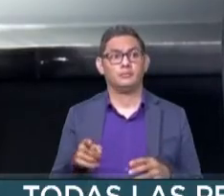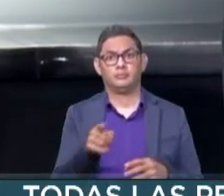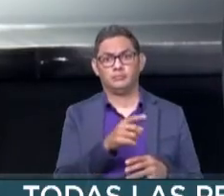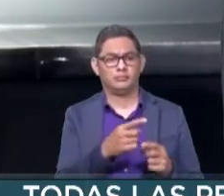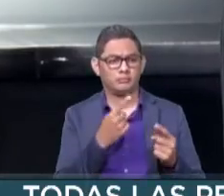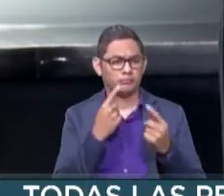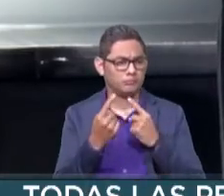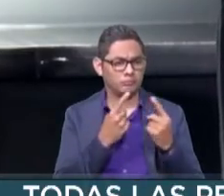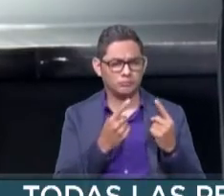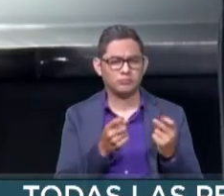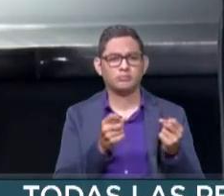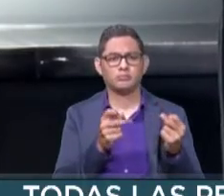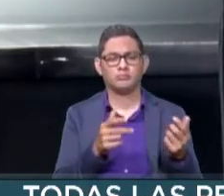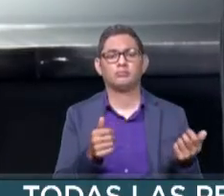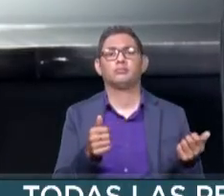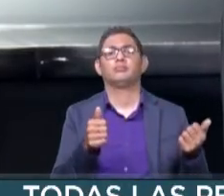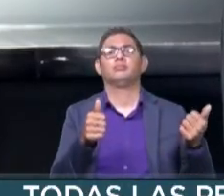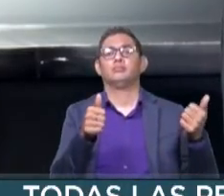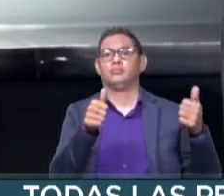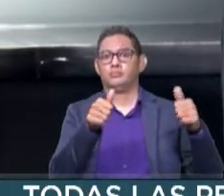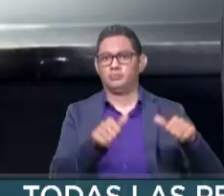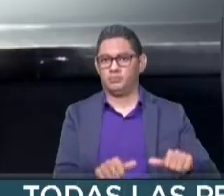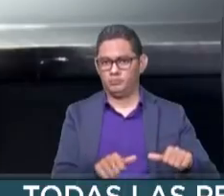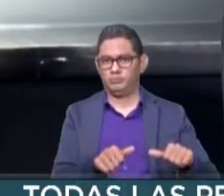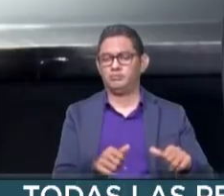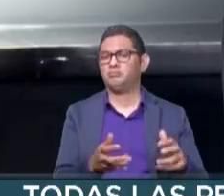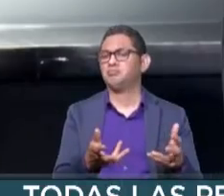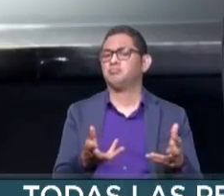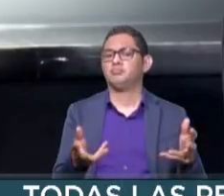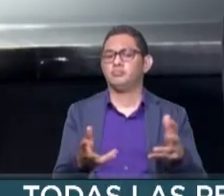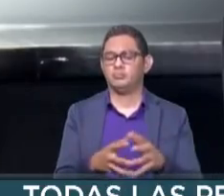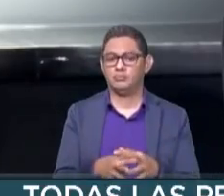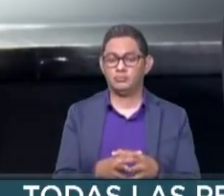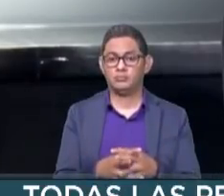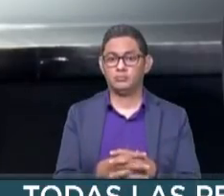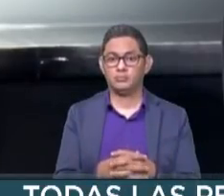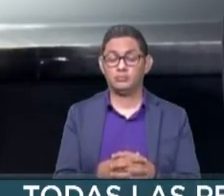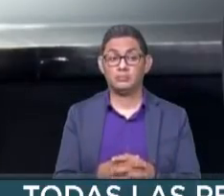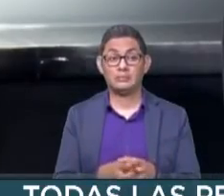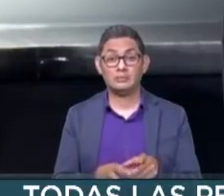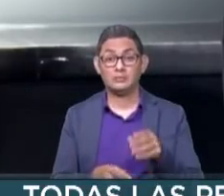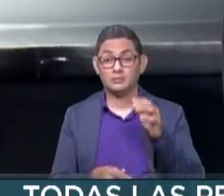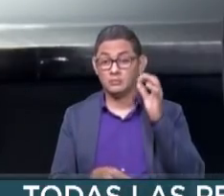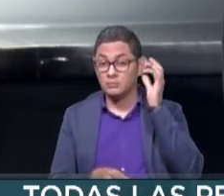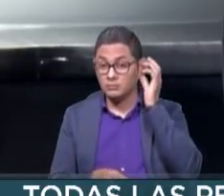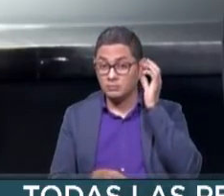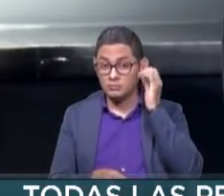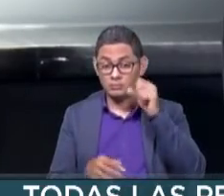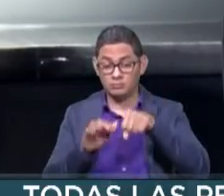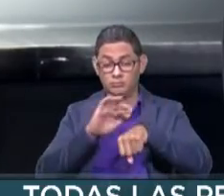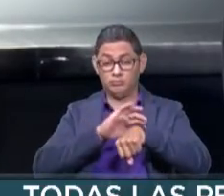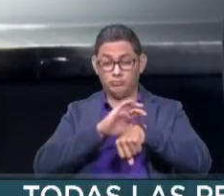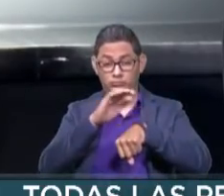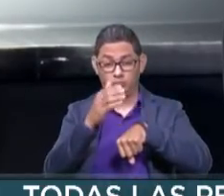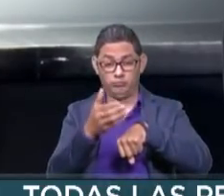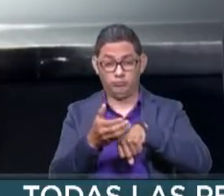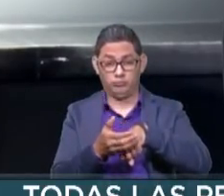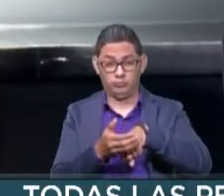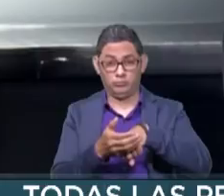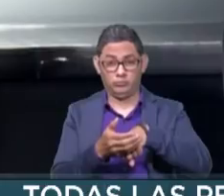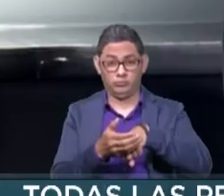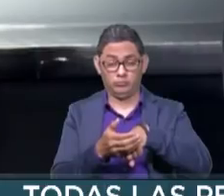llegamos a las siguientes conclusiones, que son que el riesgo de una paciente embarazada